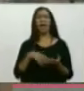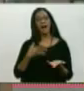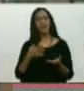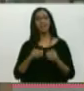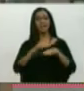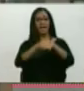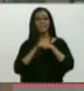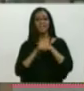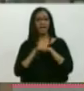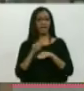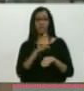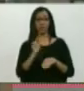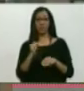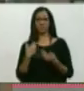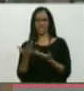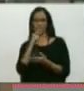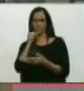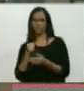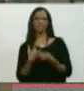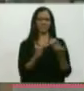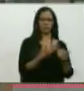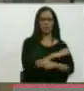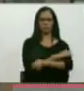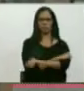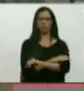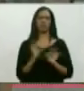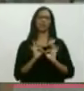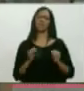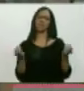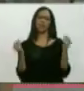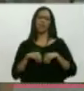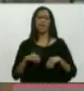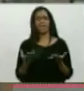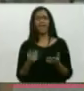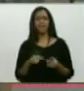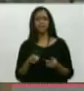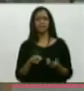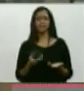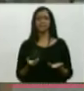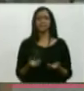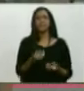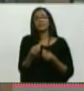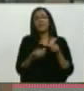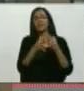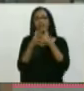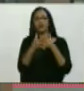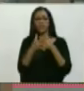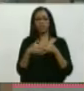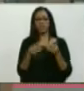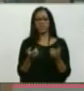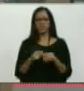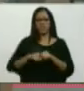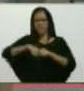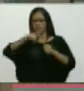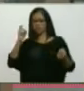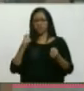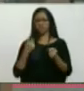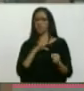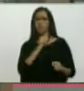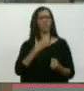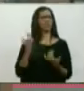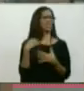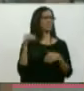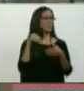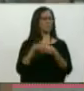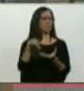sino que se las diera a la oposición. Y confirmó que nada de andar negociando. Esta opción le pasó factura porque Estados Unidos se terminó abriendo del parche y dijo que no quiere meterse